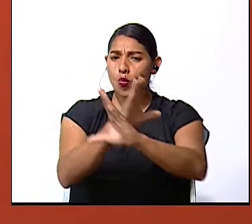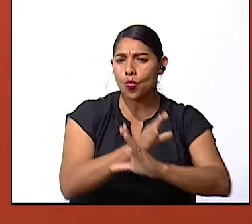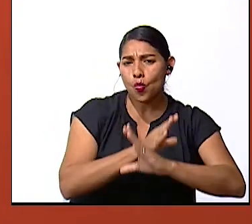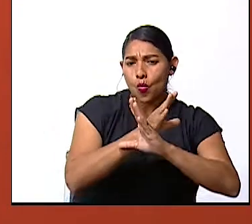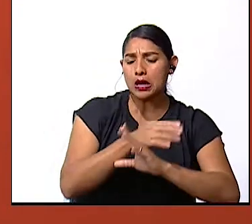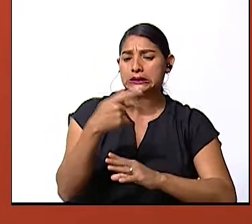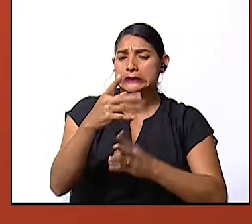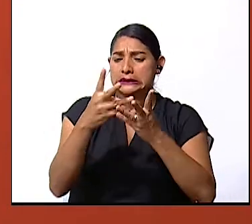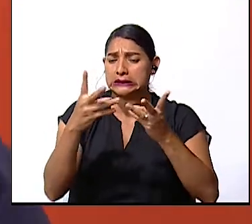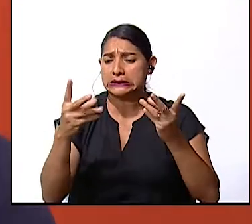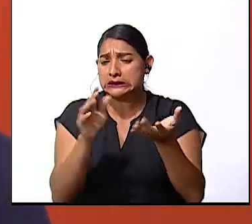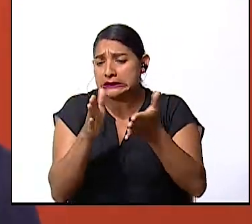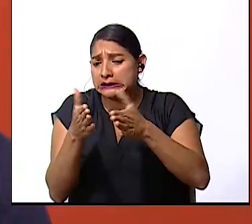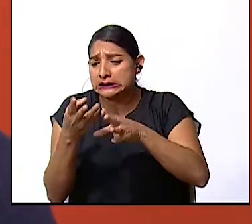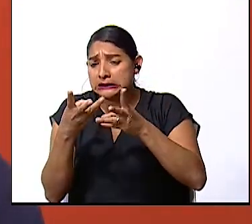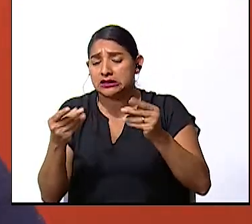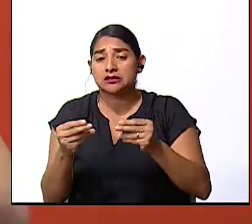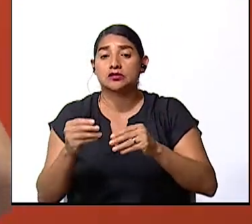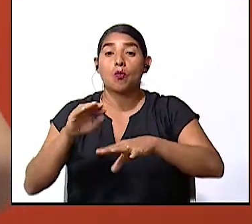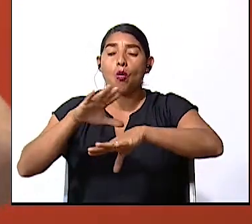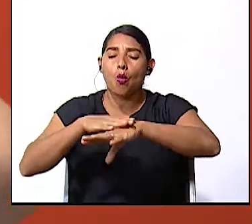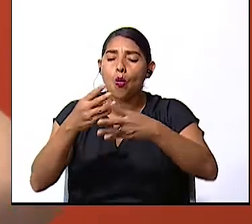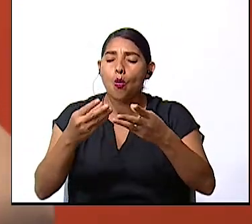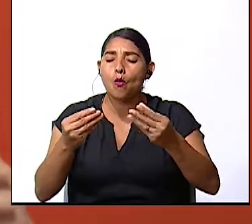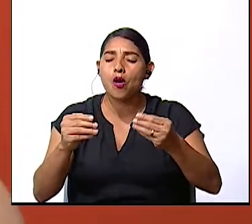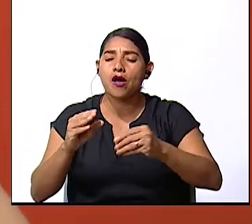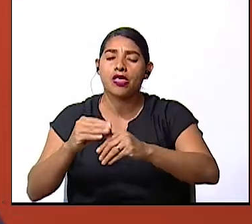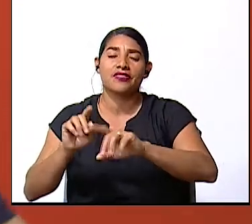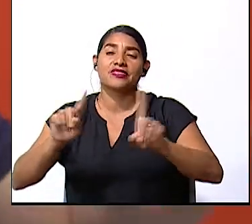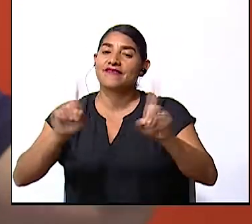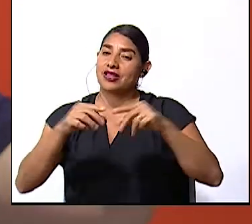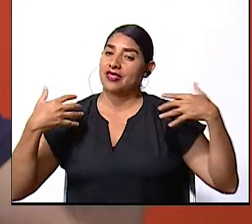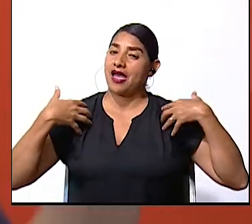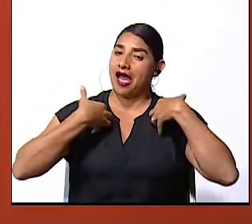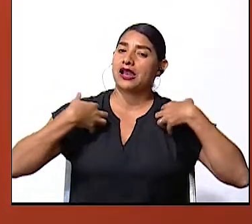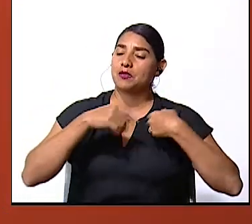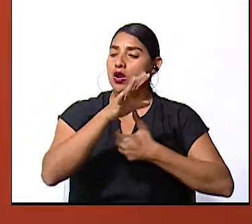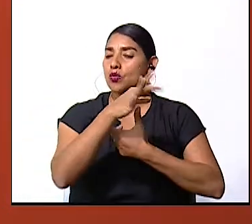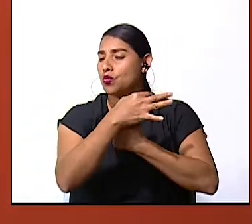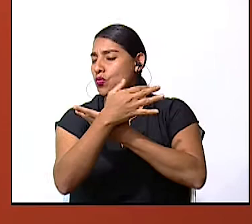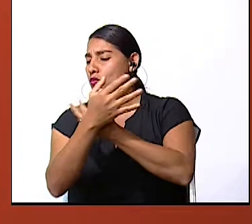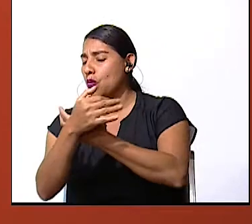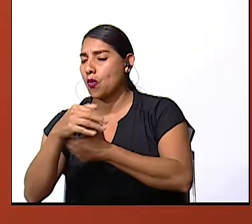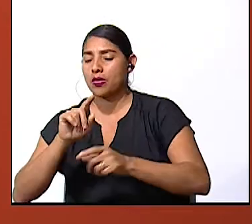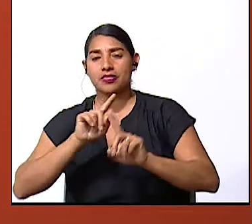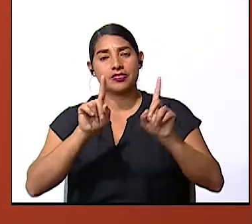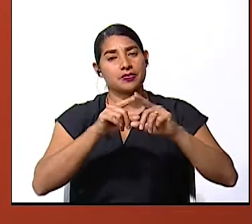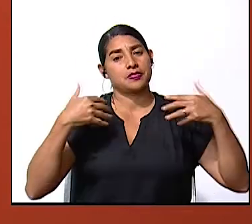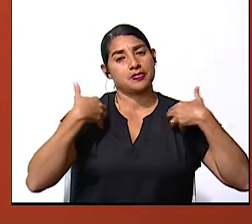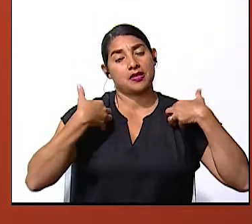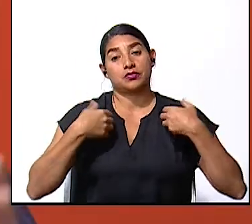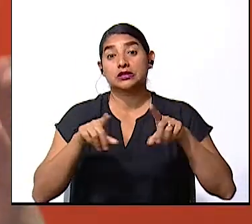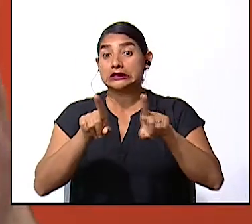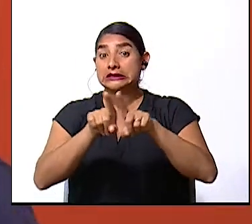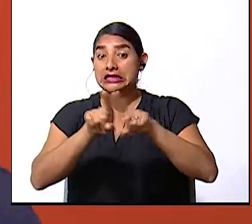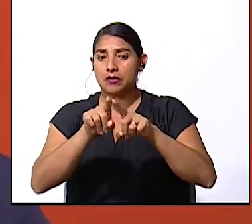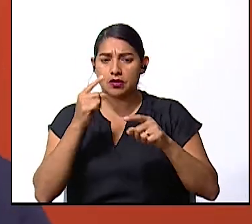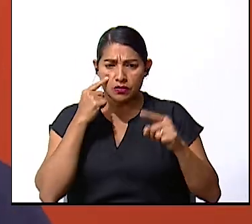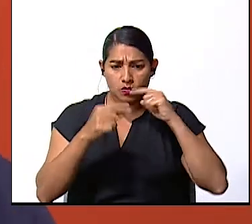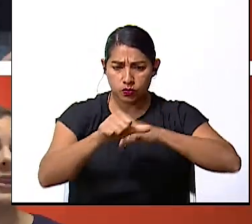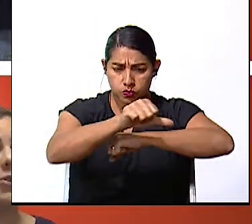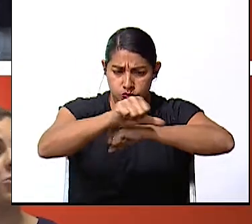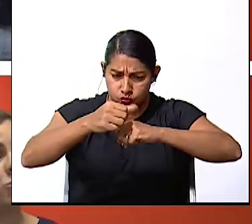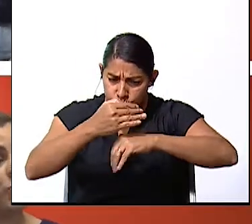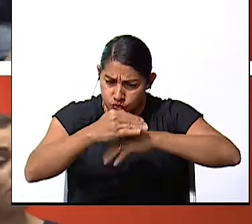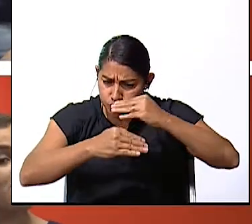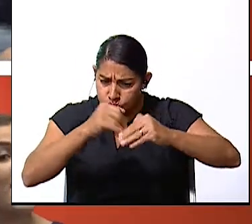están en peligro de extinción. Humedales, anfibios, aves, mamíferos y hasta descubrimientos